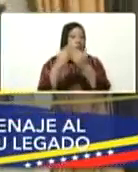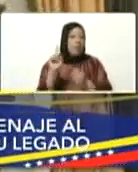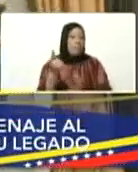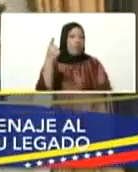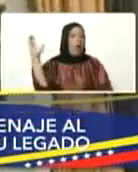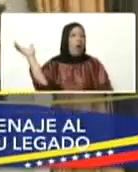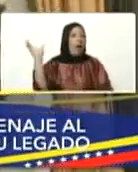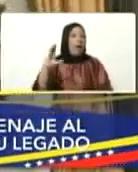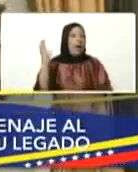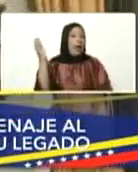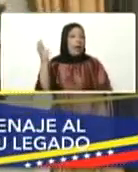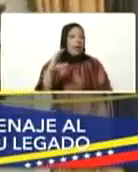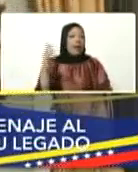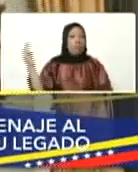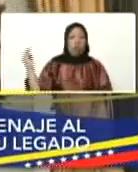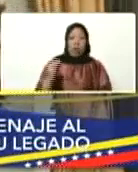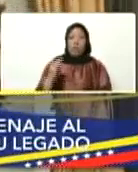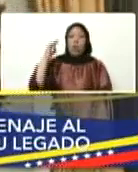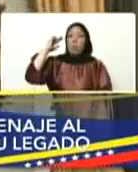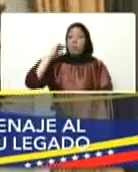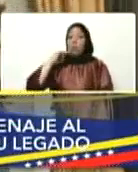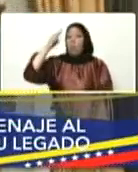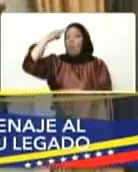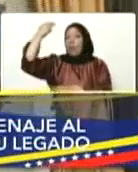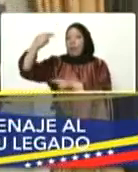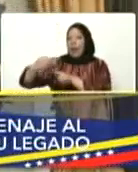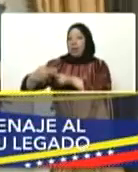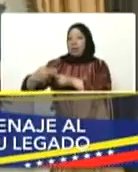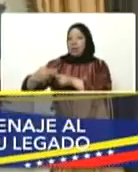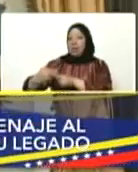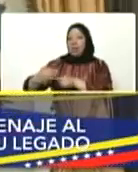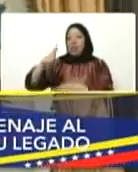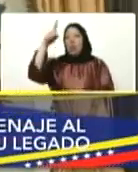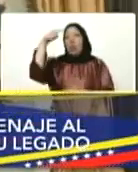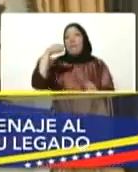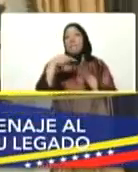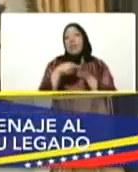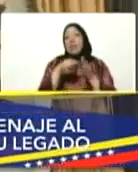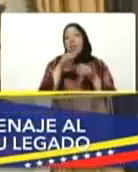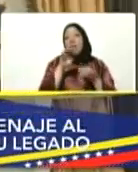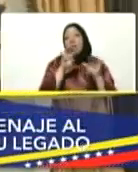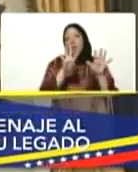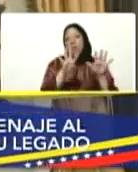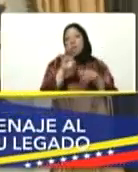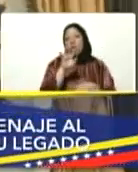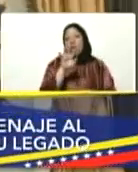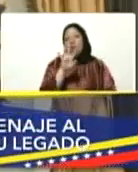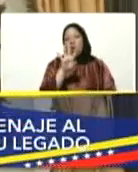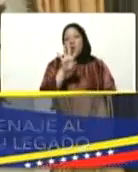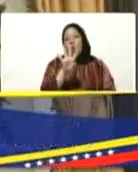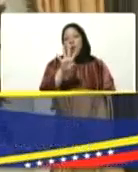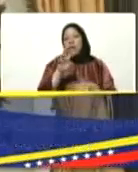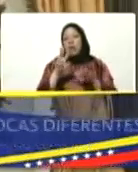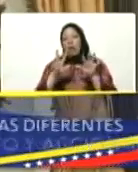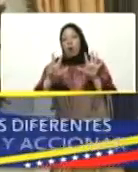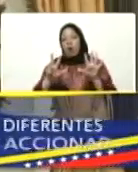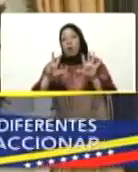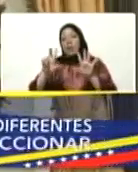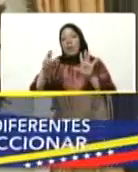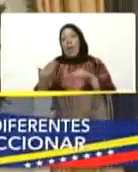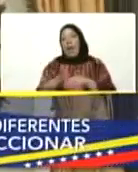homenaje al libertador Simón Bolívar, por allá por 1948, antes de pasar a